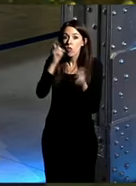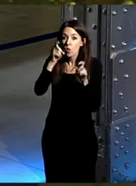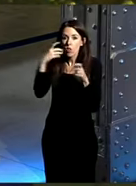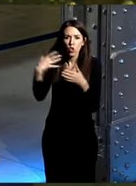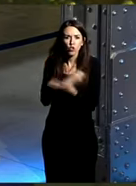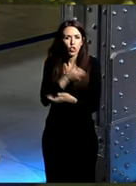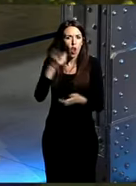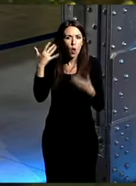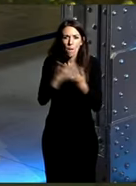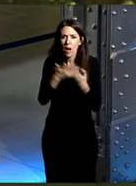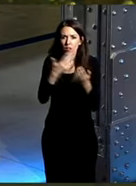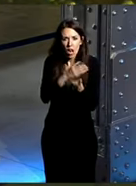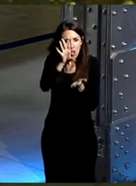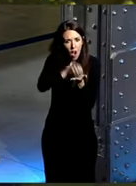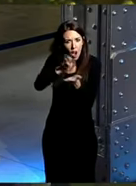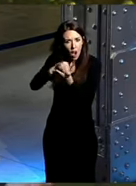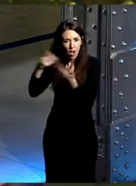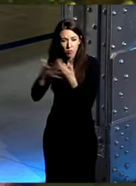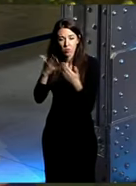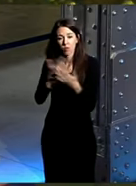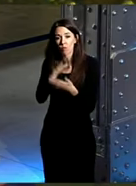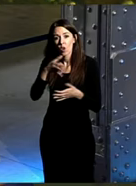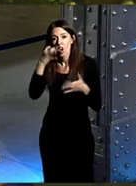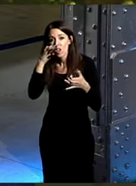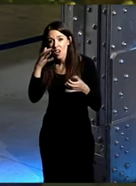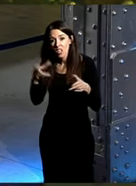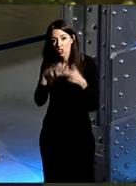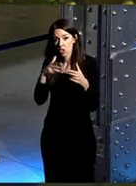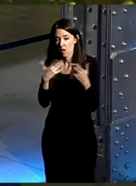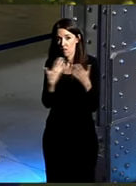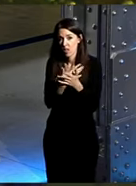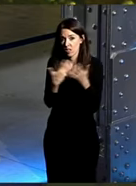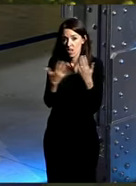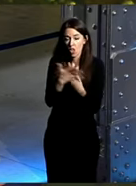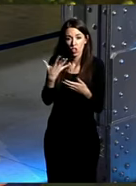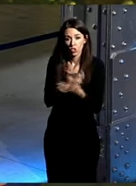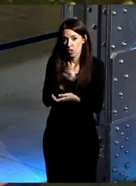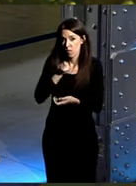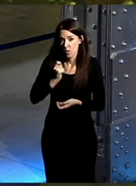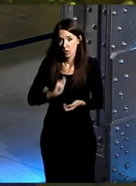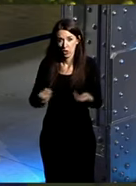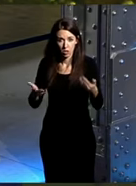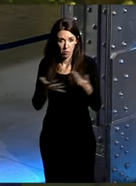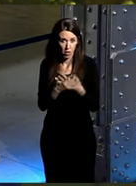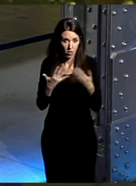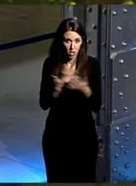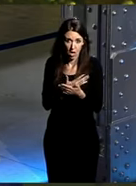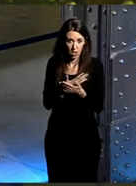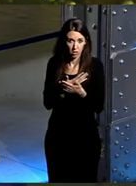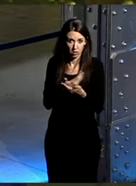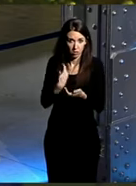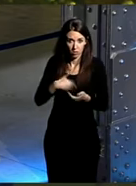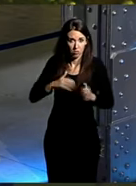mezcla, porque en realidad la sociedad es mezclada, todas las profesiones están mezcladas y todo